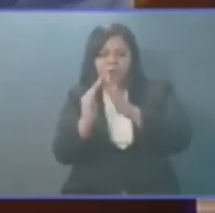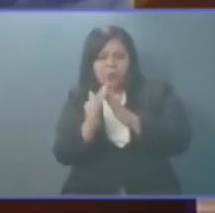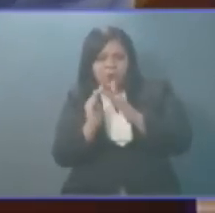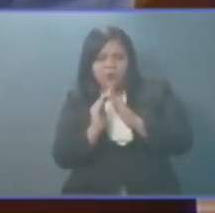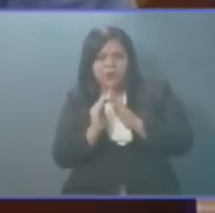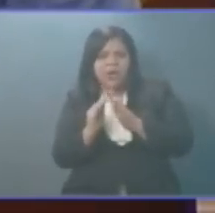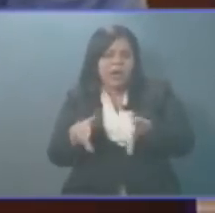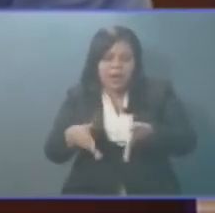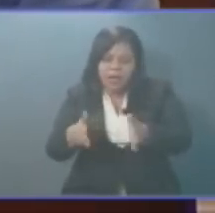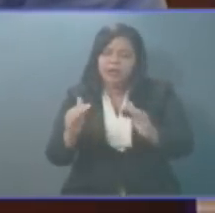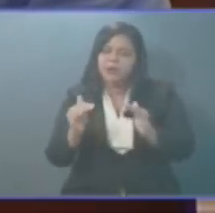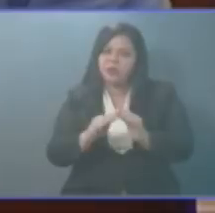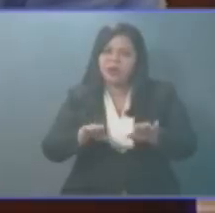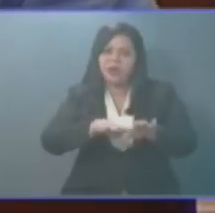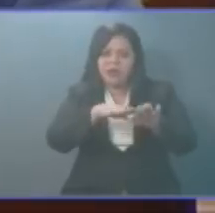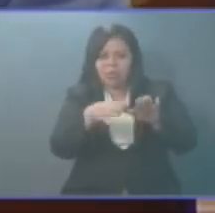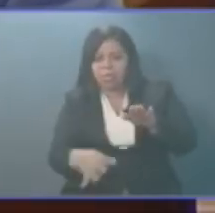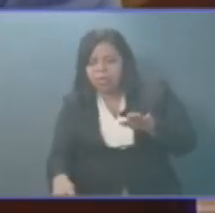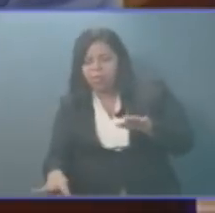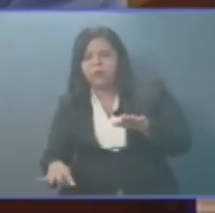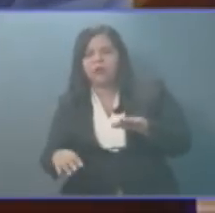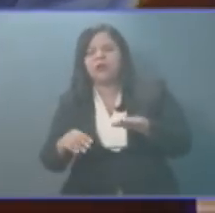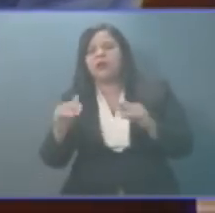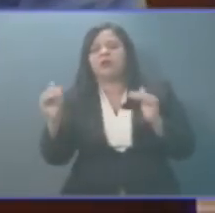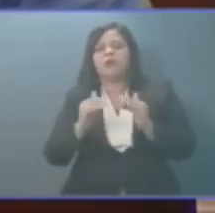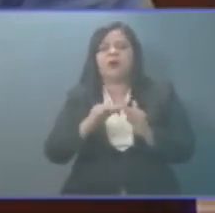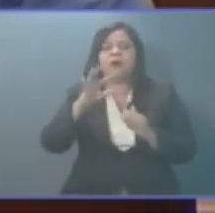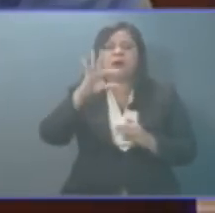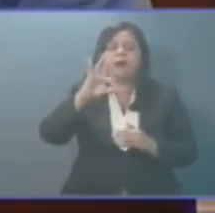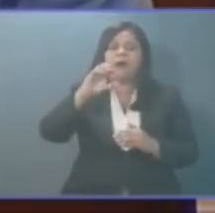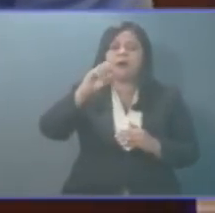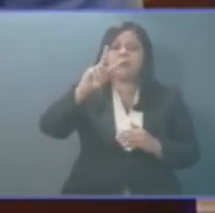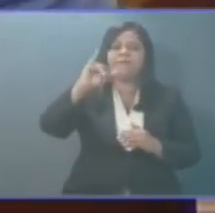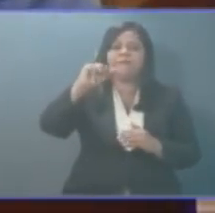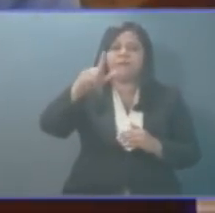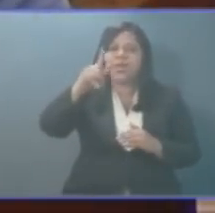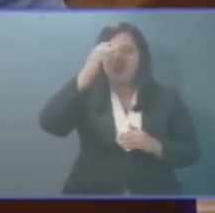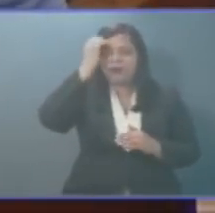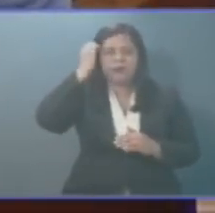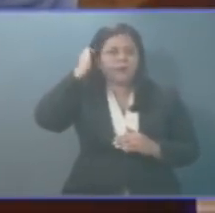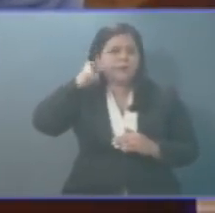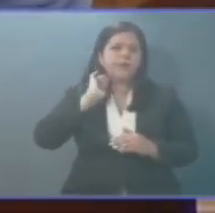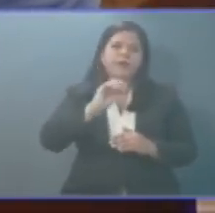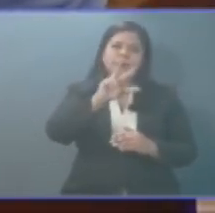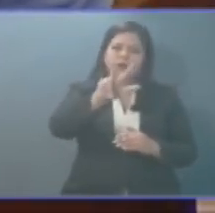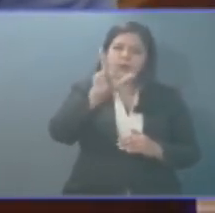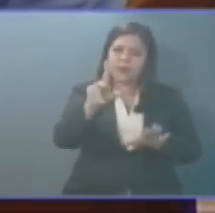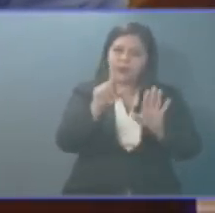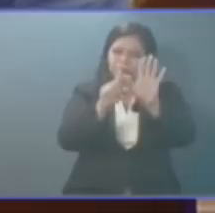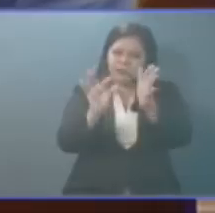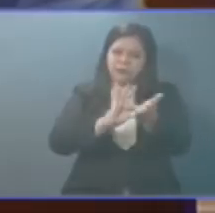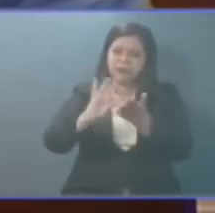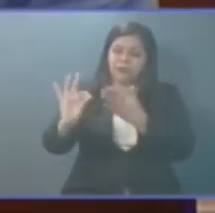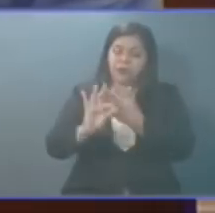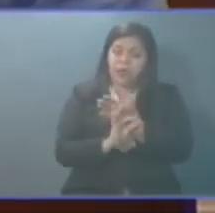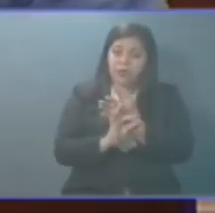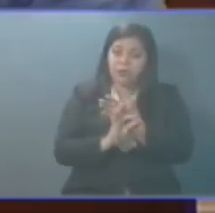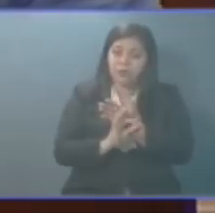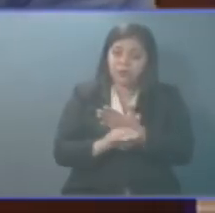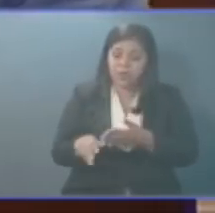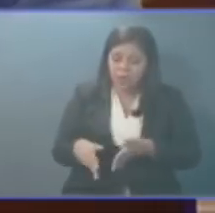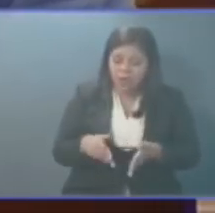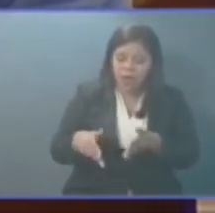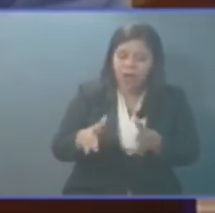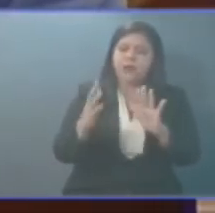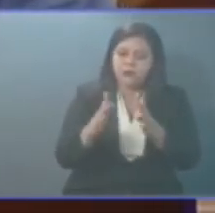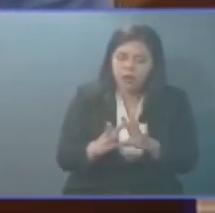en carreteras. A través del Fondo de Conservación Vial hemos realizado más de 336 proyectos en carretera y